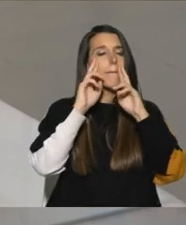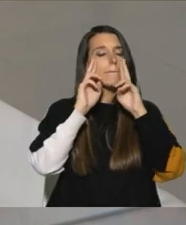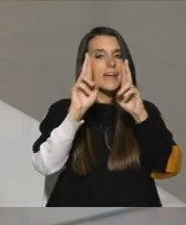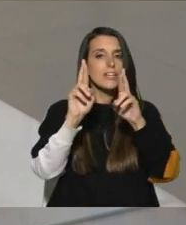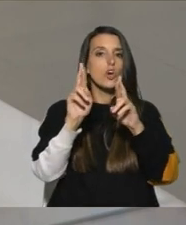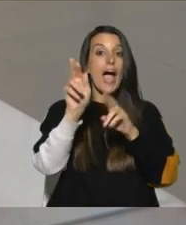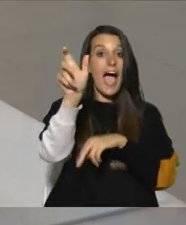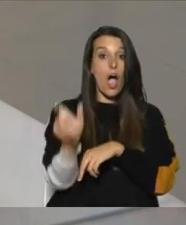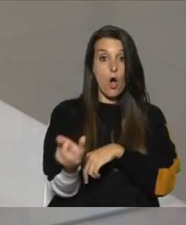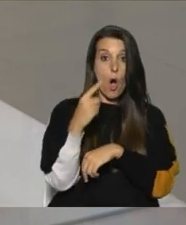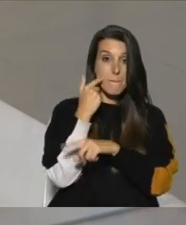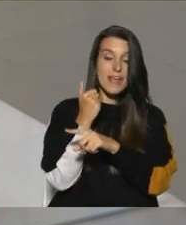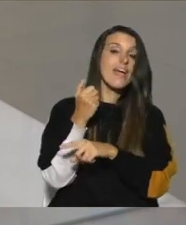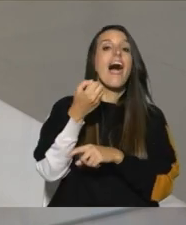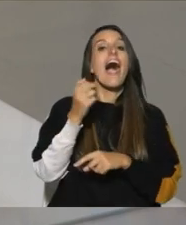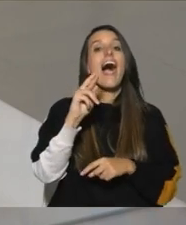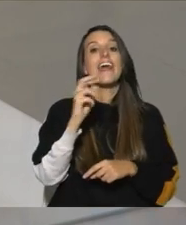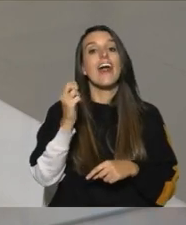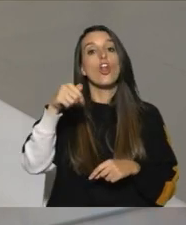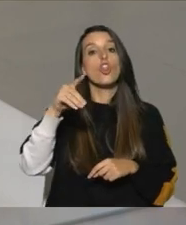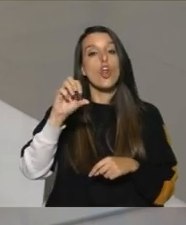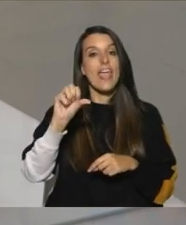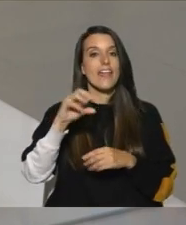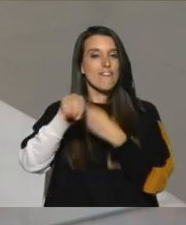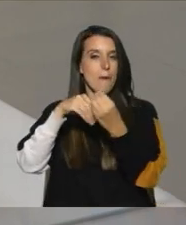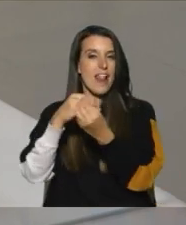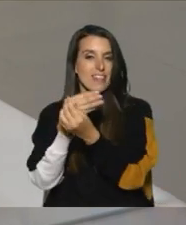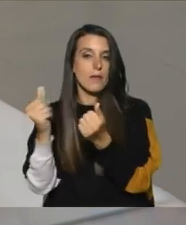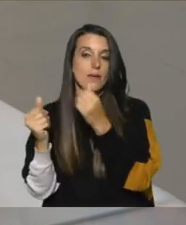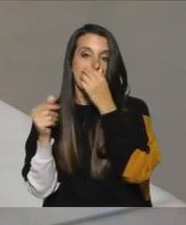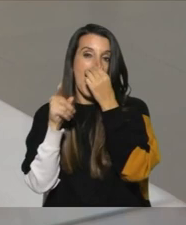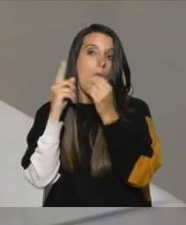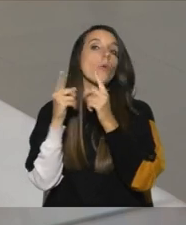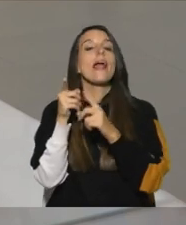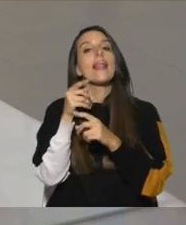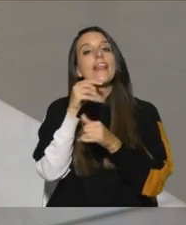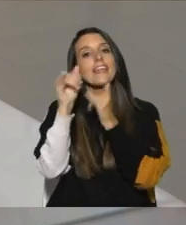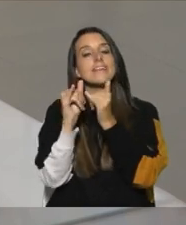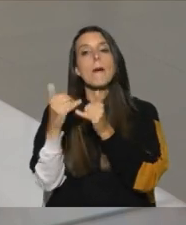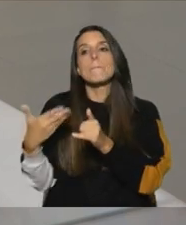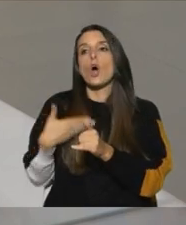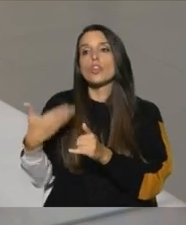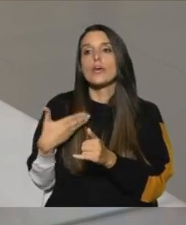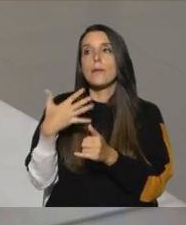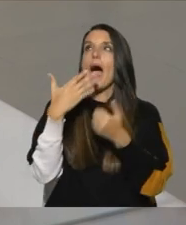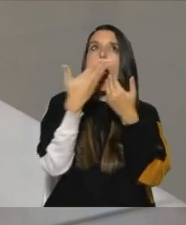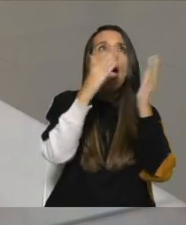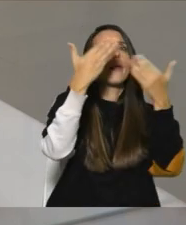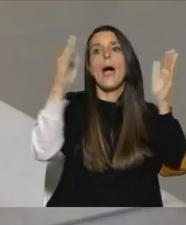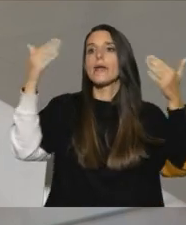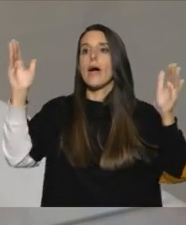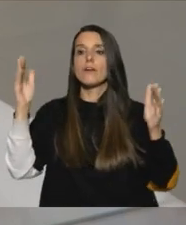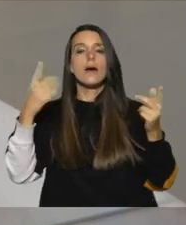señor Randonea. Hay muchas cosas que él comenta de estar reclamando, por ejemplo, que se abran todo.